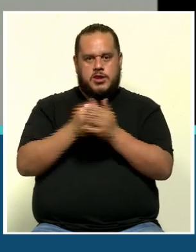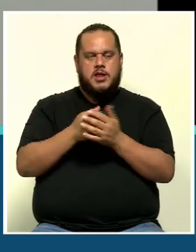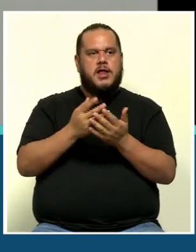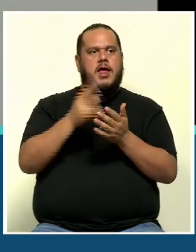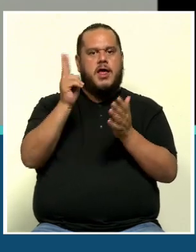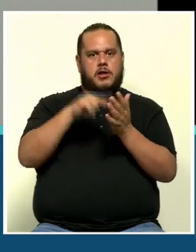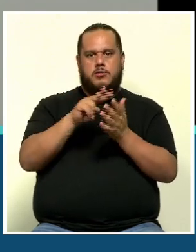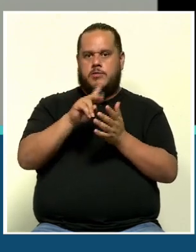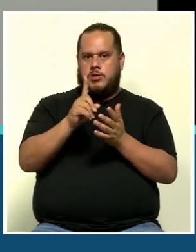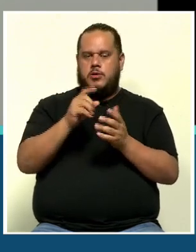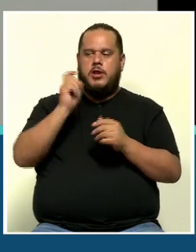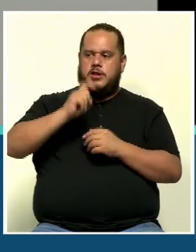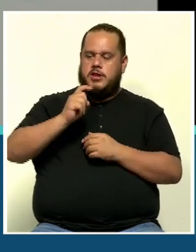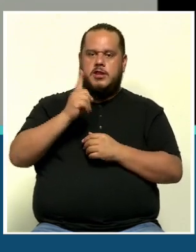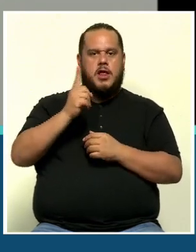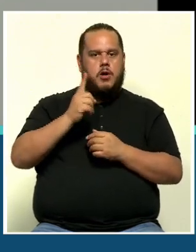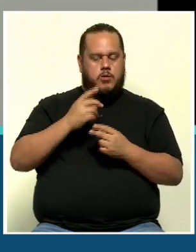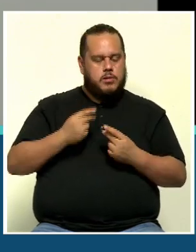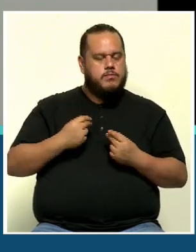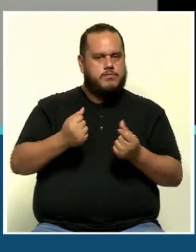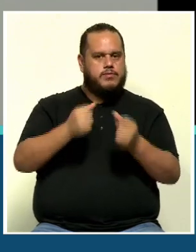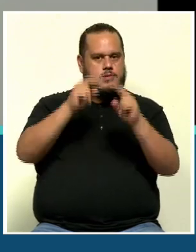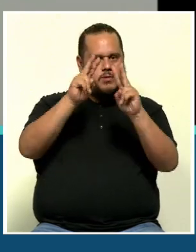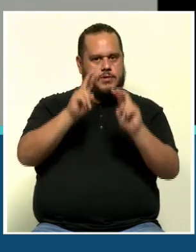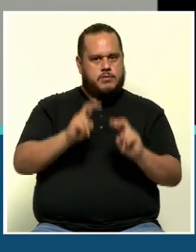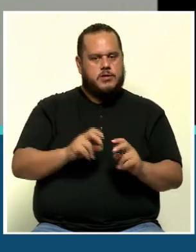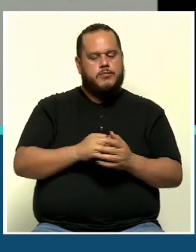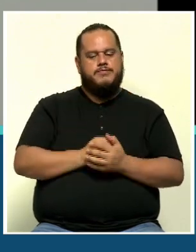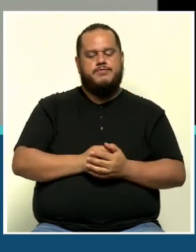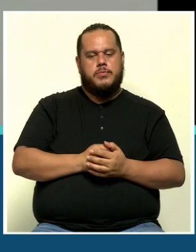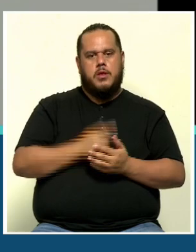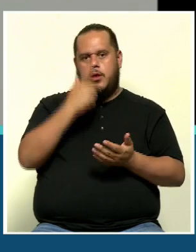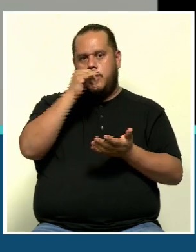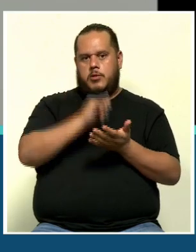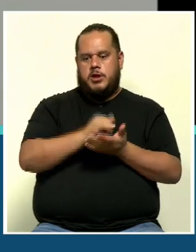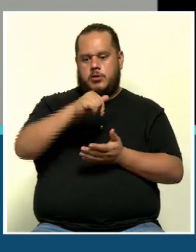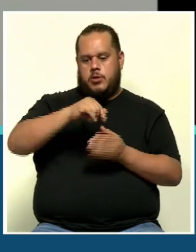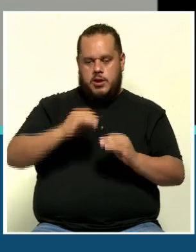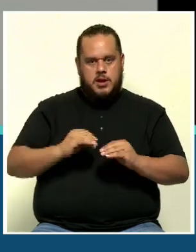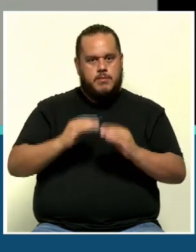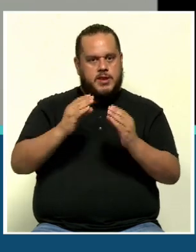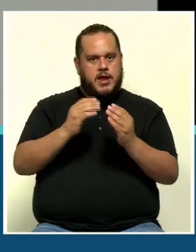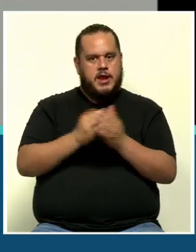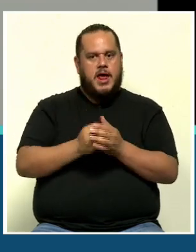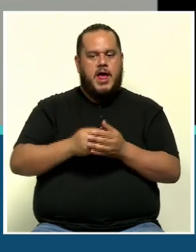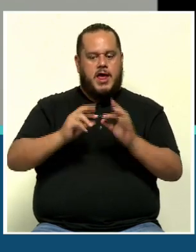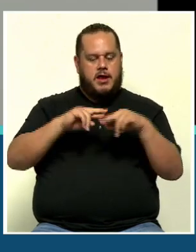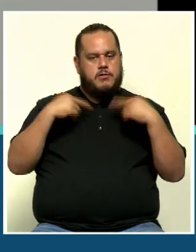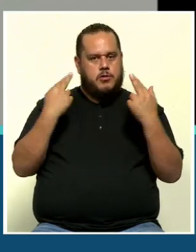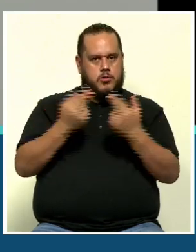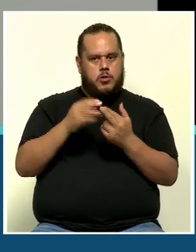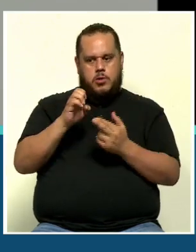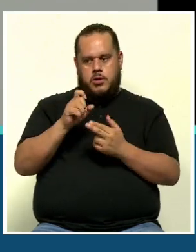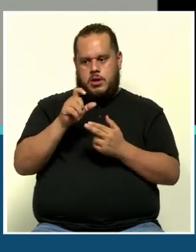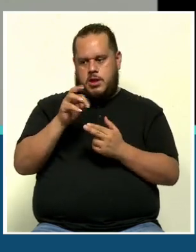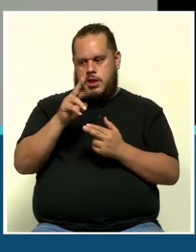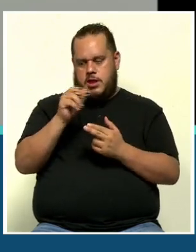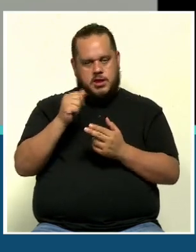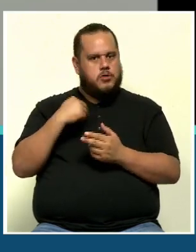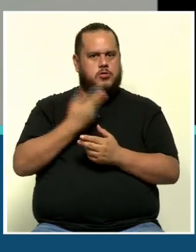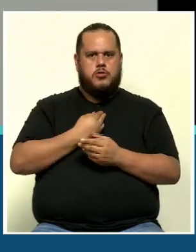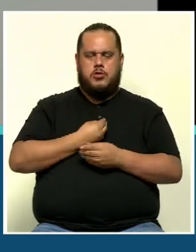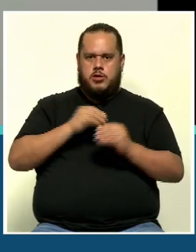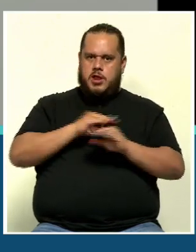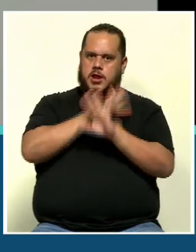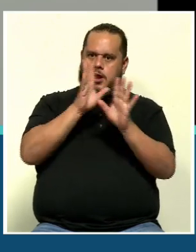2021 requieren una inmediata y profunda revisión. Por ello, esta mañana en sesión extraordinaria de la CONCETUR dejamos clara